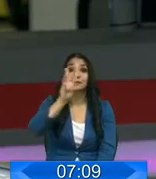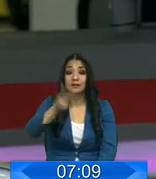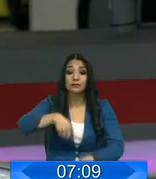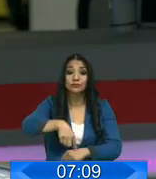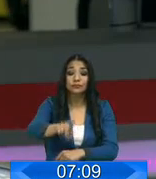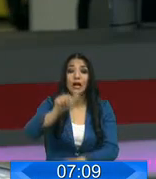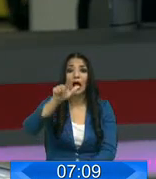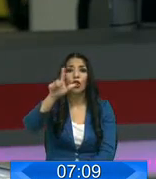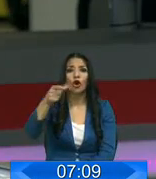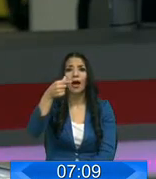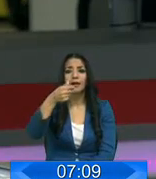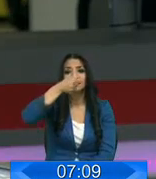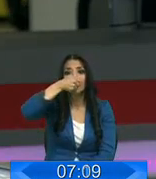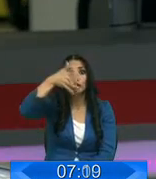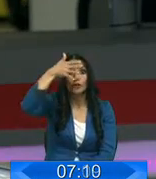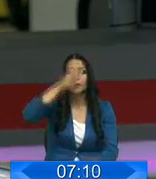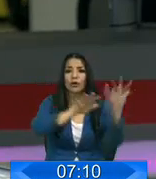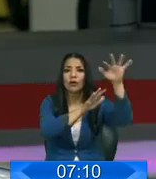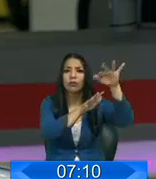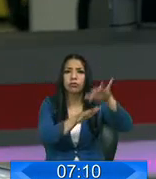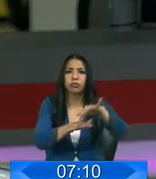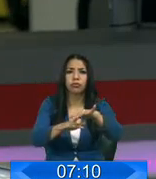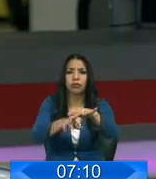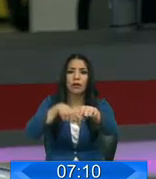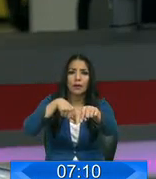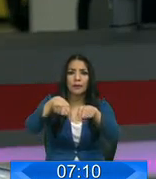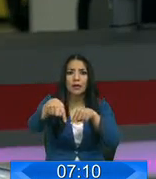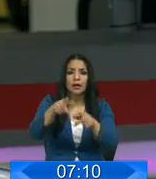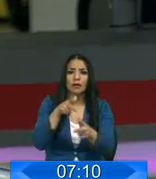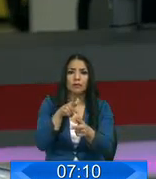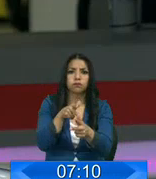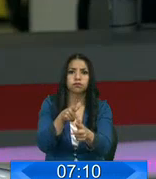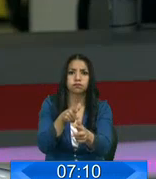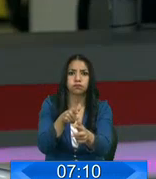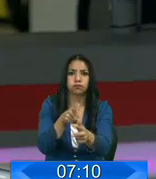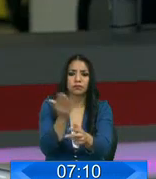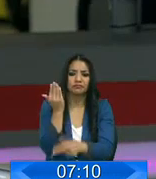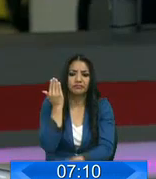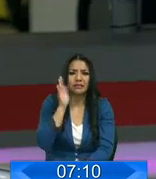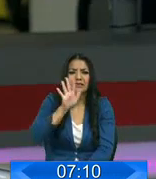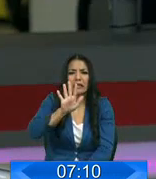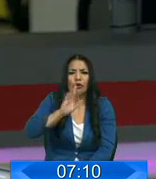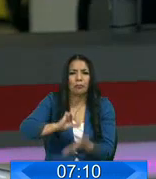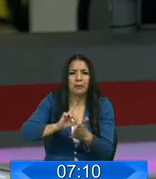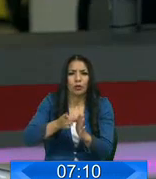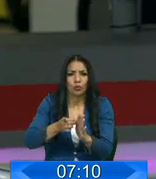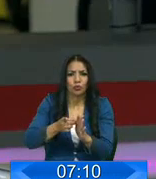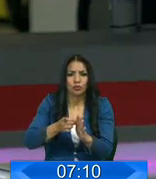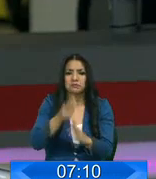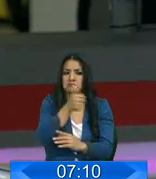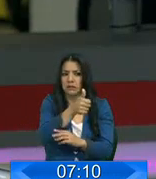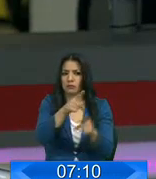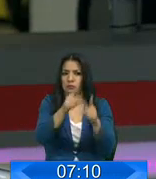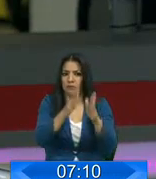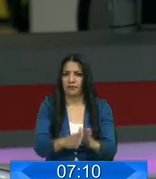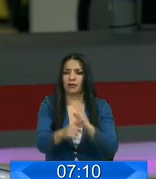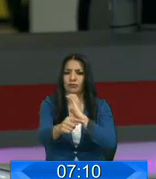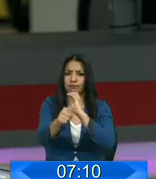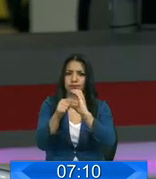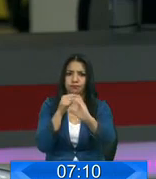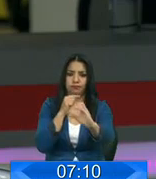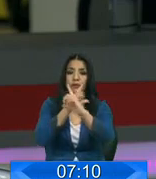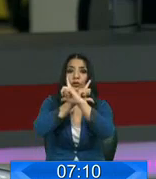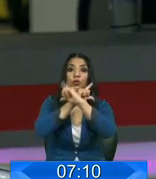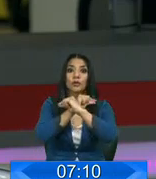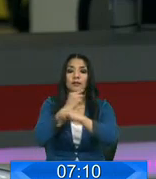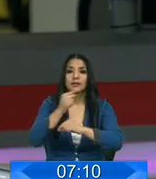Santo Domingo, había derrumbes y la circulación estaba detenida. Apenas hace 5 o 6 minutos, la misma prefectura ha indicado mediante su cuenta de Twitter